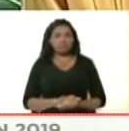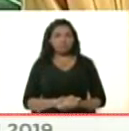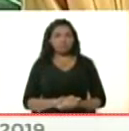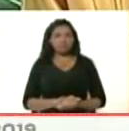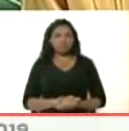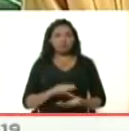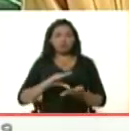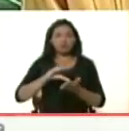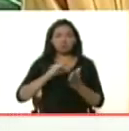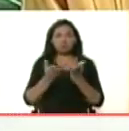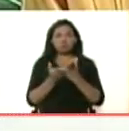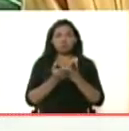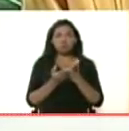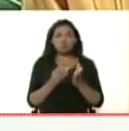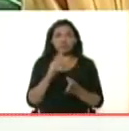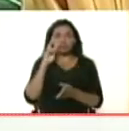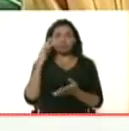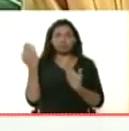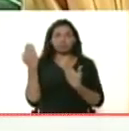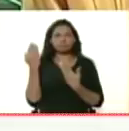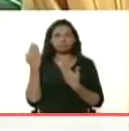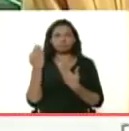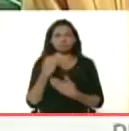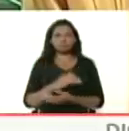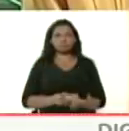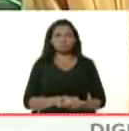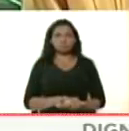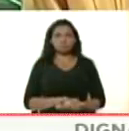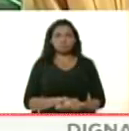Centro de estudio del caballo criollo, aquí está.